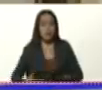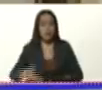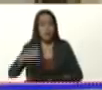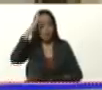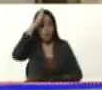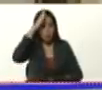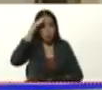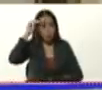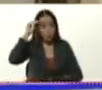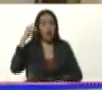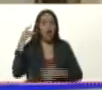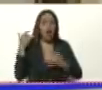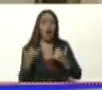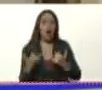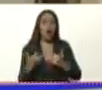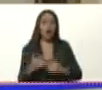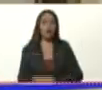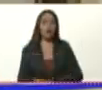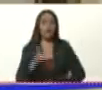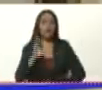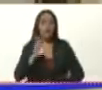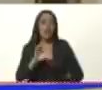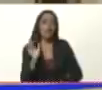protección, de seguimiento.